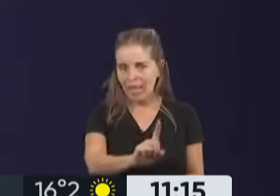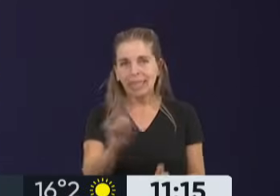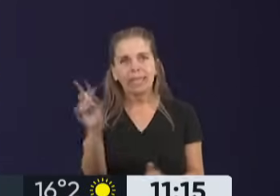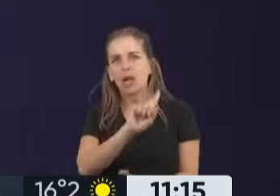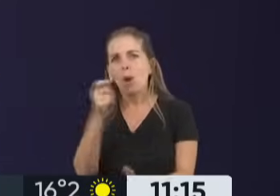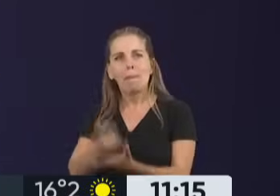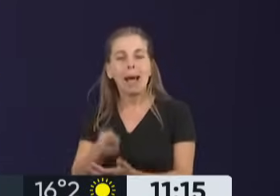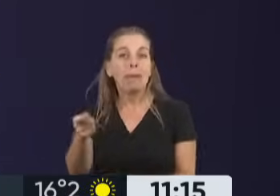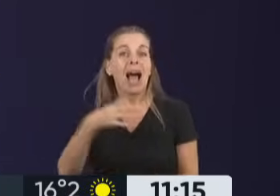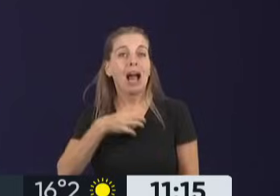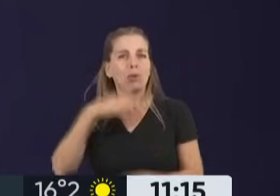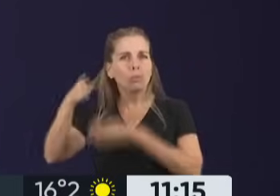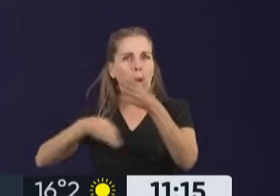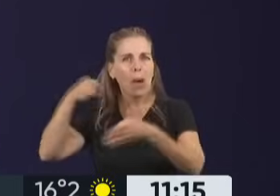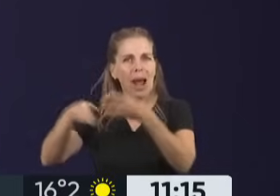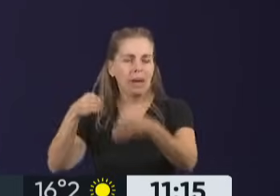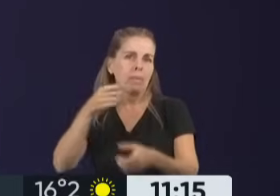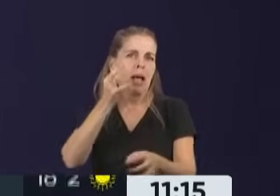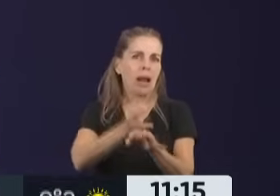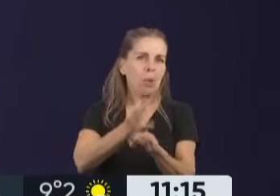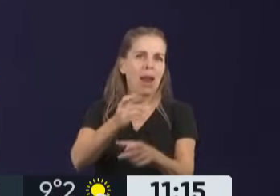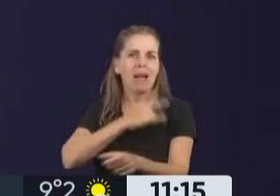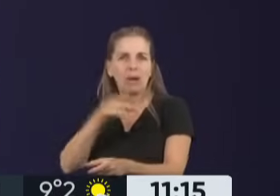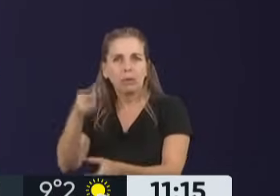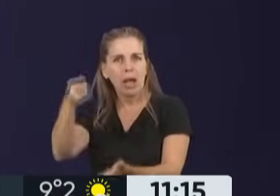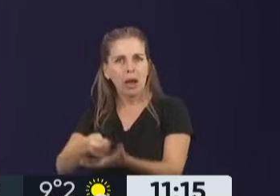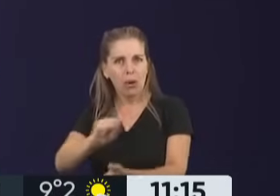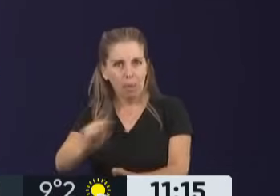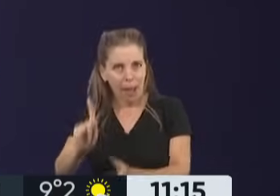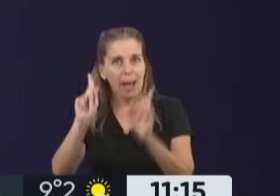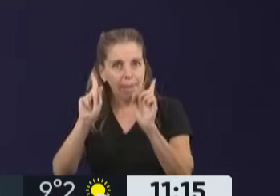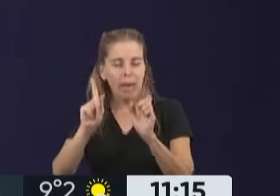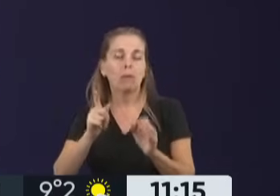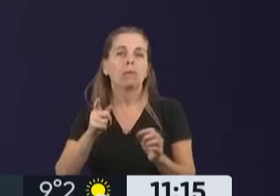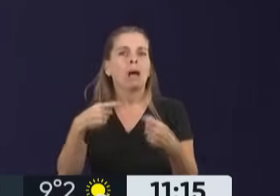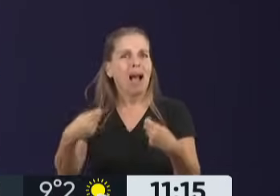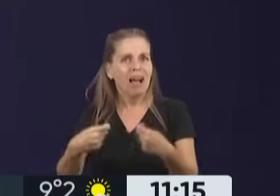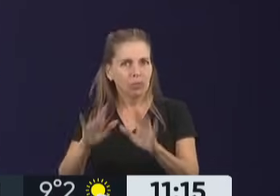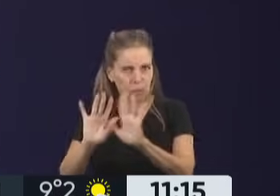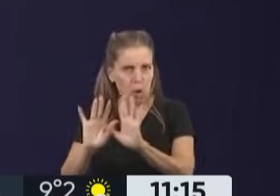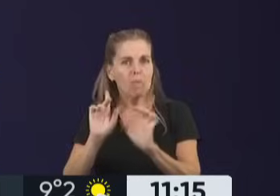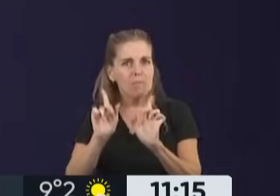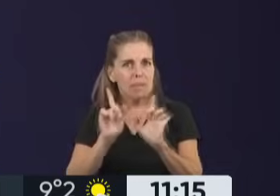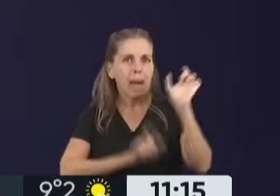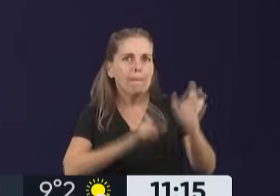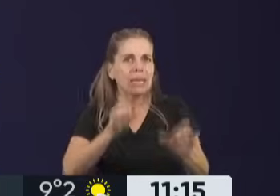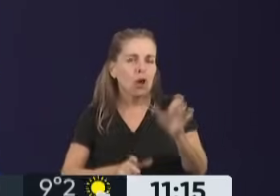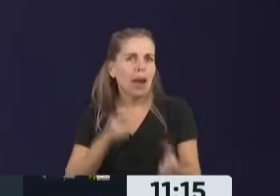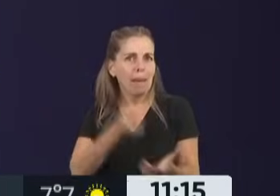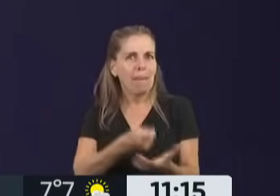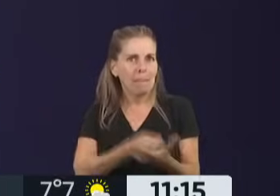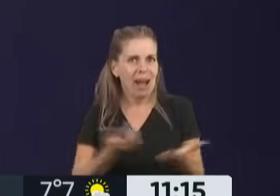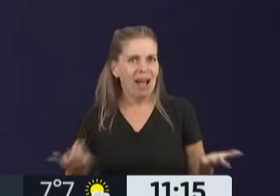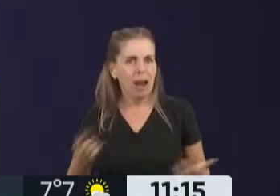por el alumno en todo caso, pero las universidades no son gratis, las universidades son no pagas para el que estudia, pero